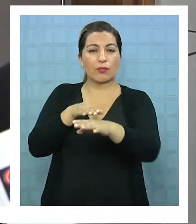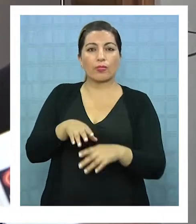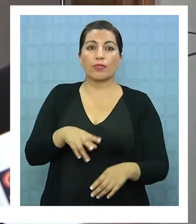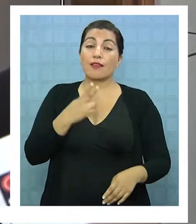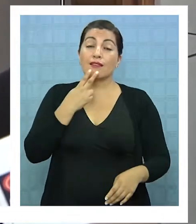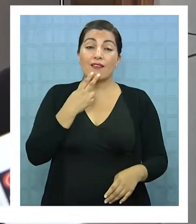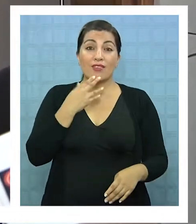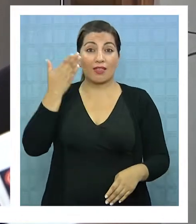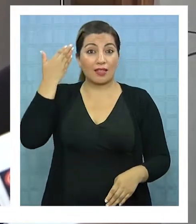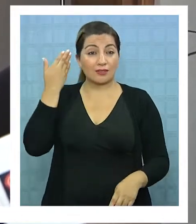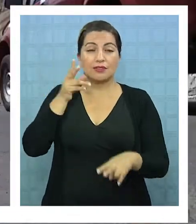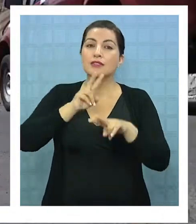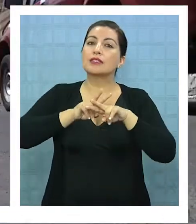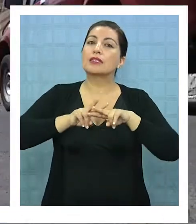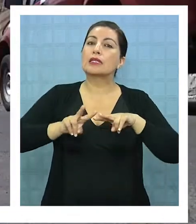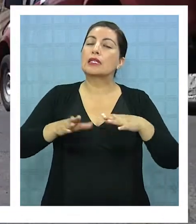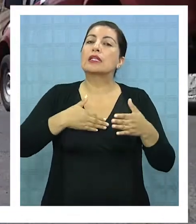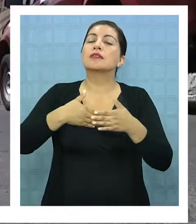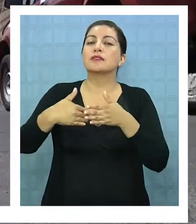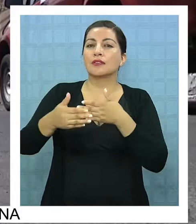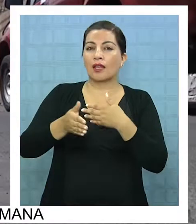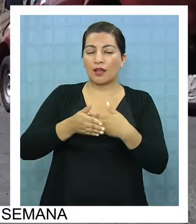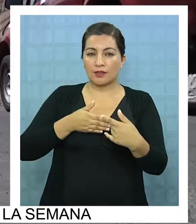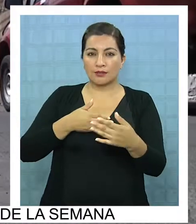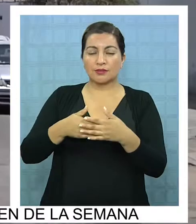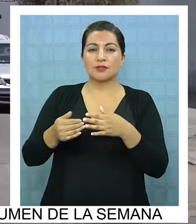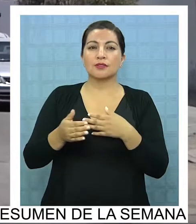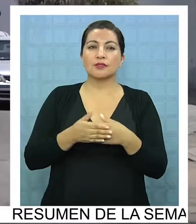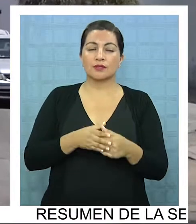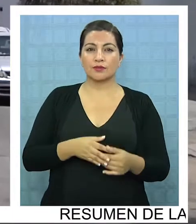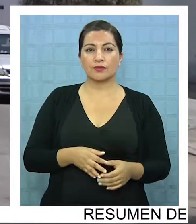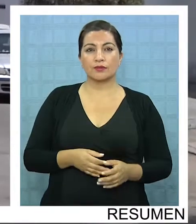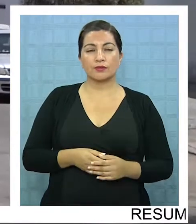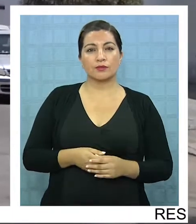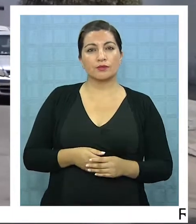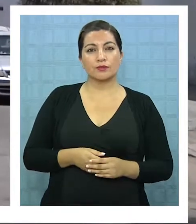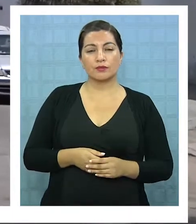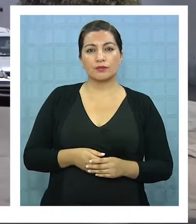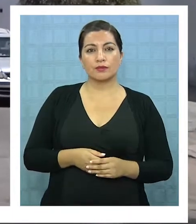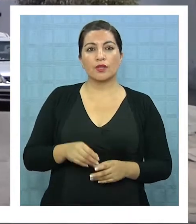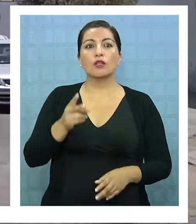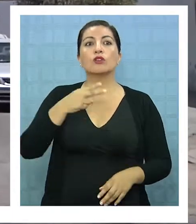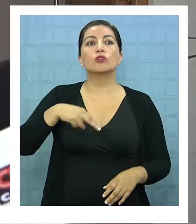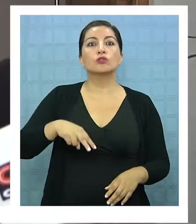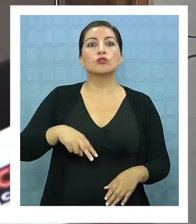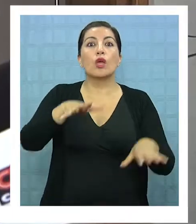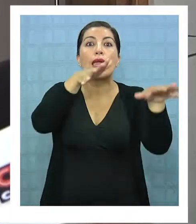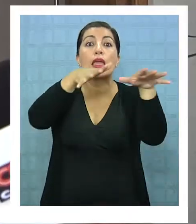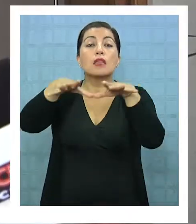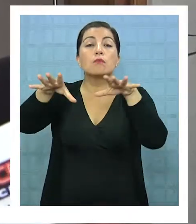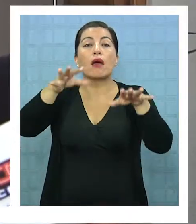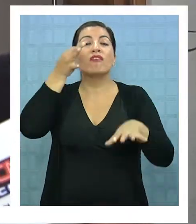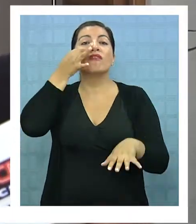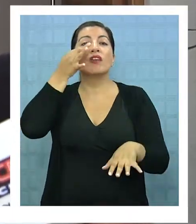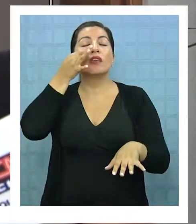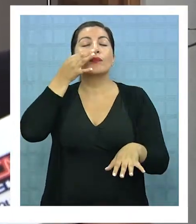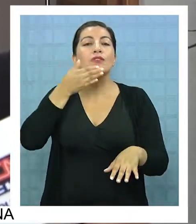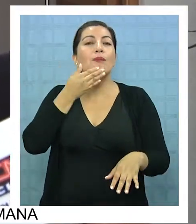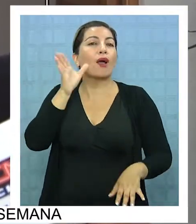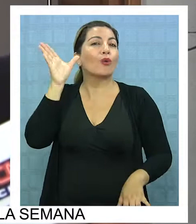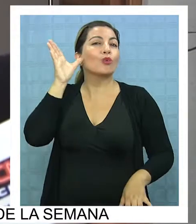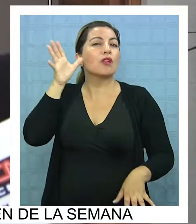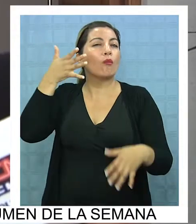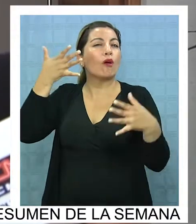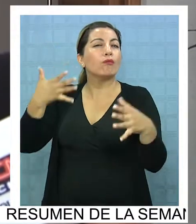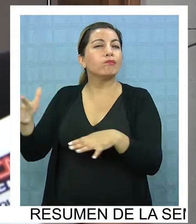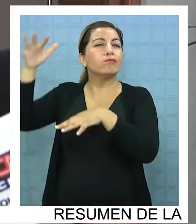La vida era más natural, teníamos más la naturaleza aquí. Y veíamos el mar y lo sentíamos, sentíamos sus olas